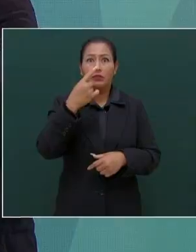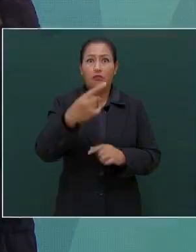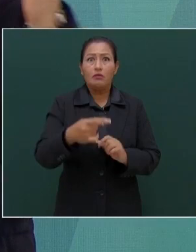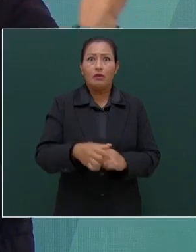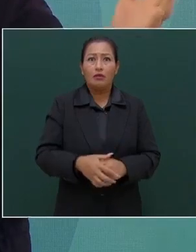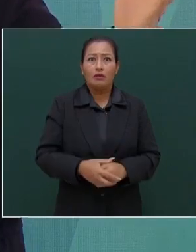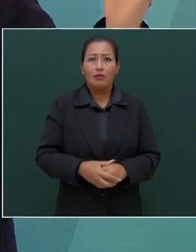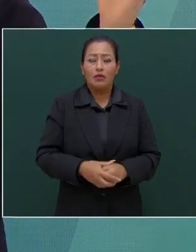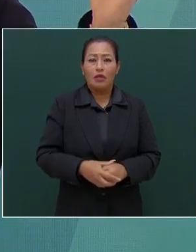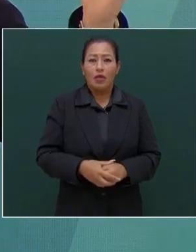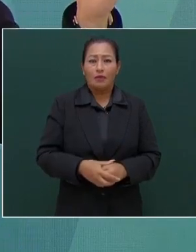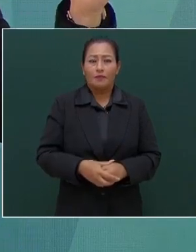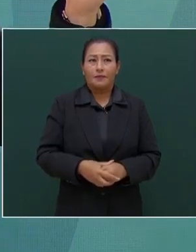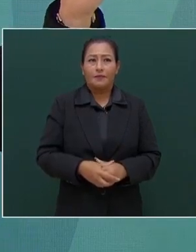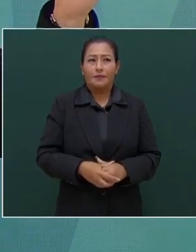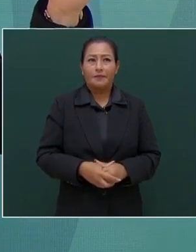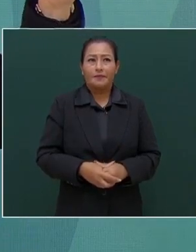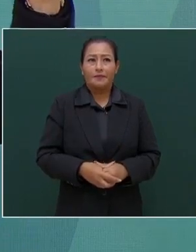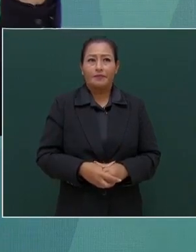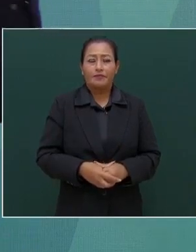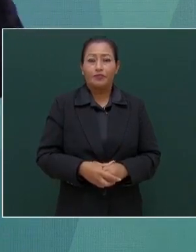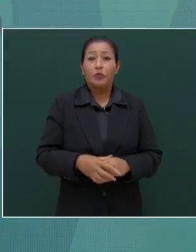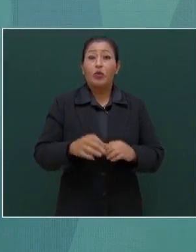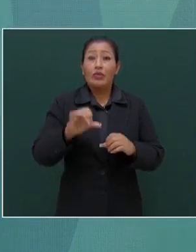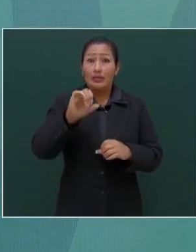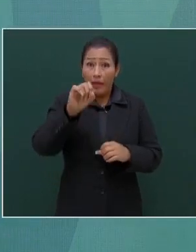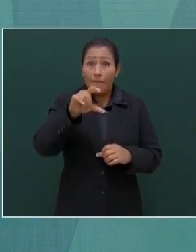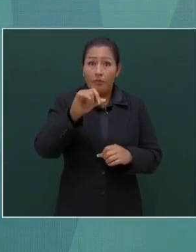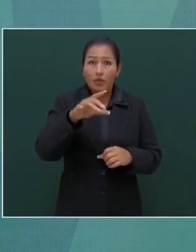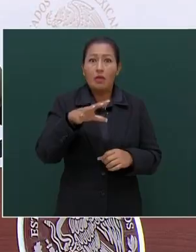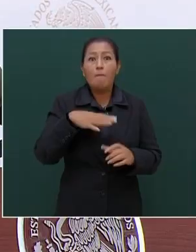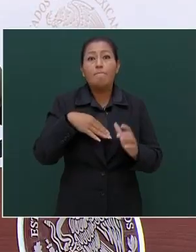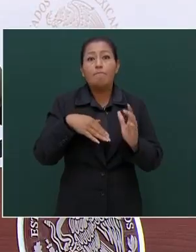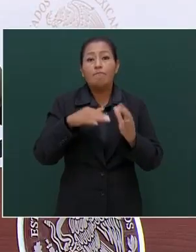y además con un crecimiento